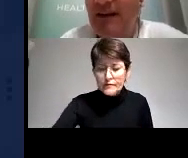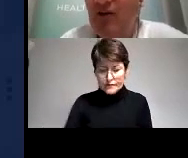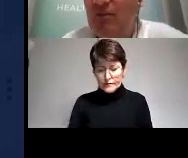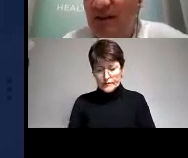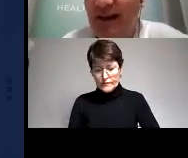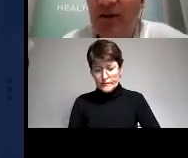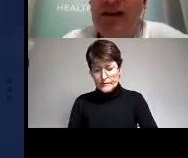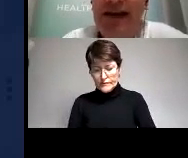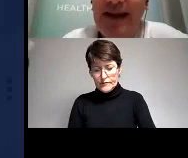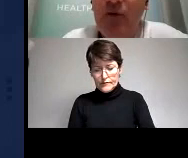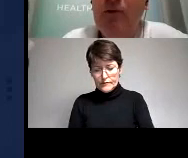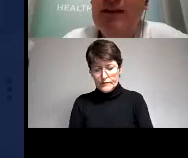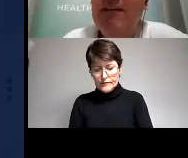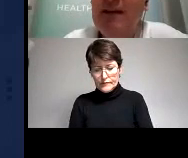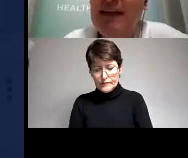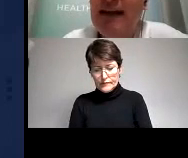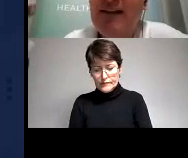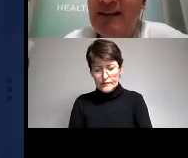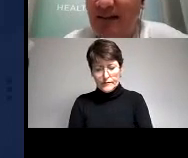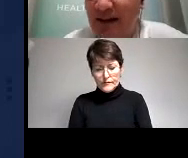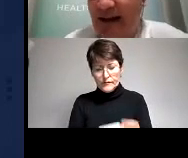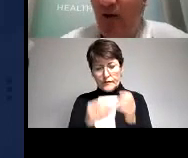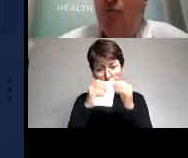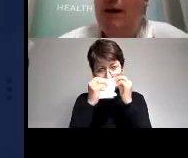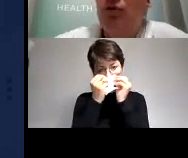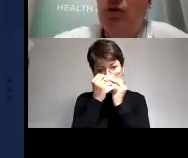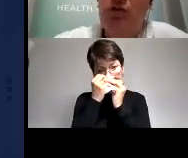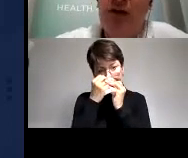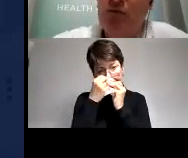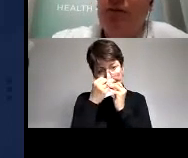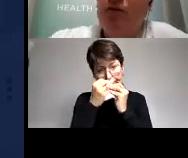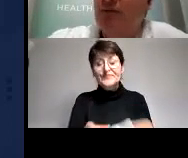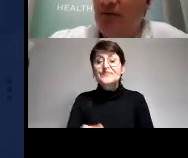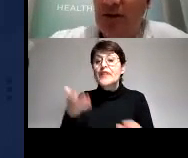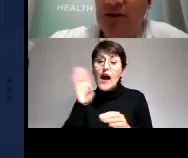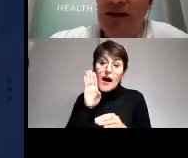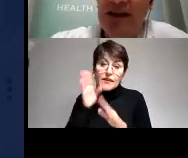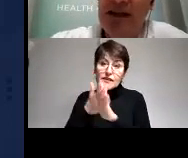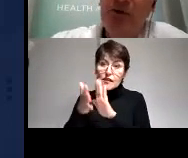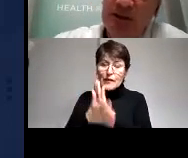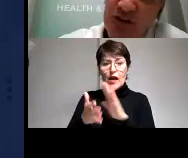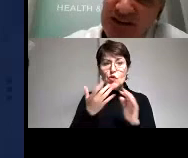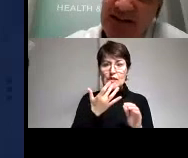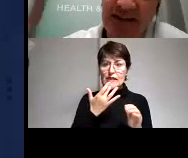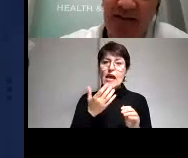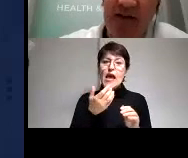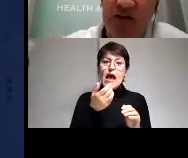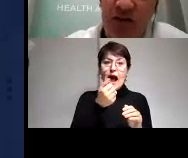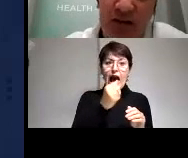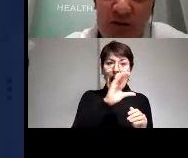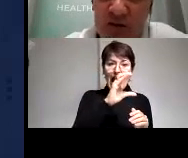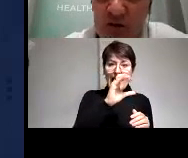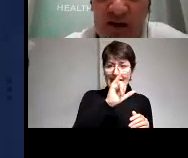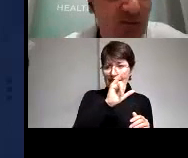para ser compensado el cuerpo tiraba de minerales que estaban ocupando otro lugar y ocupando otra función y por lo tanto desestabilizaban